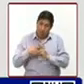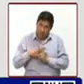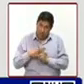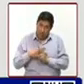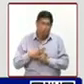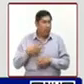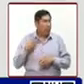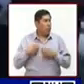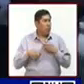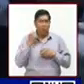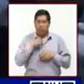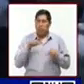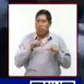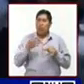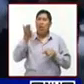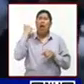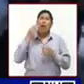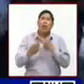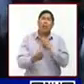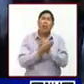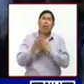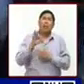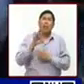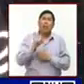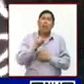una aseveración temeraria.